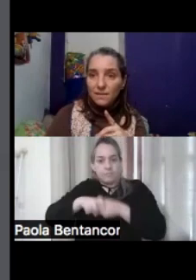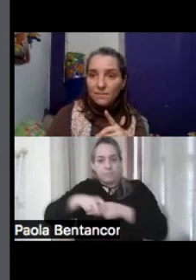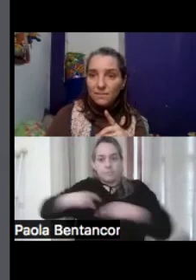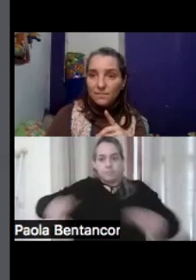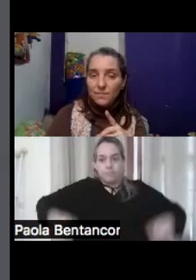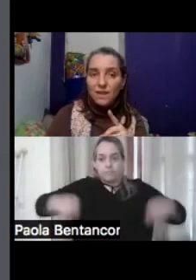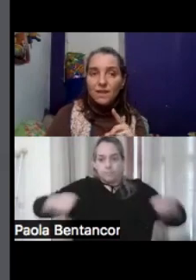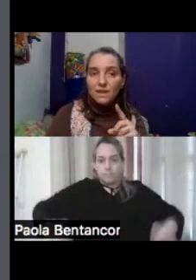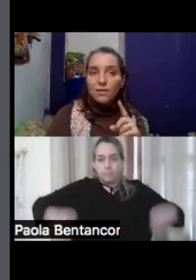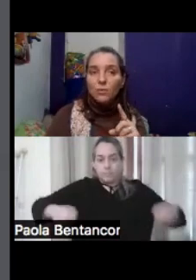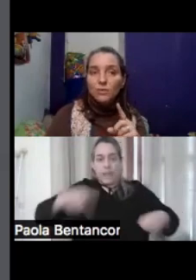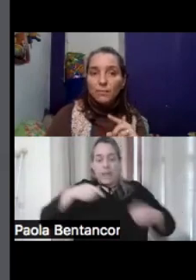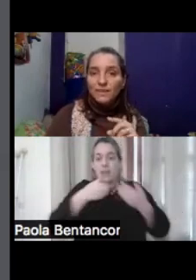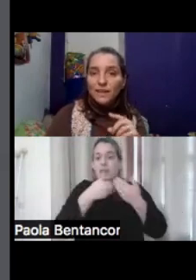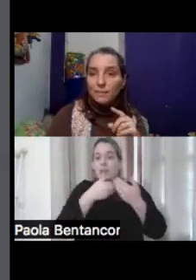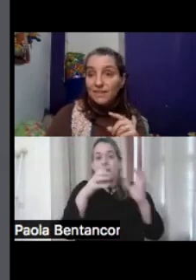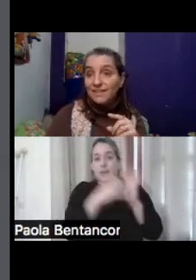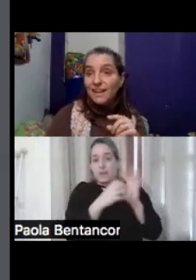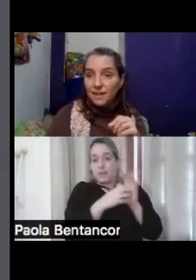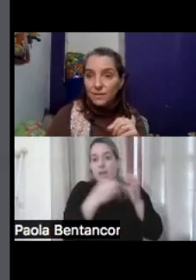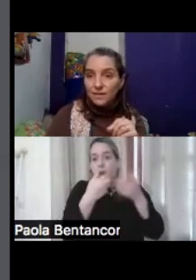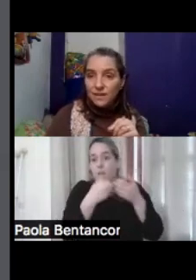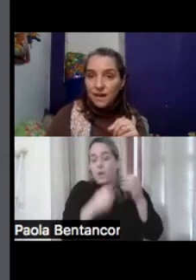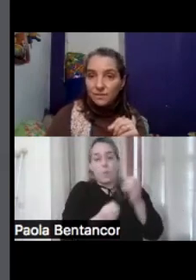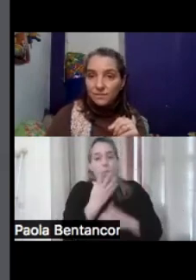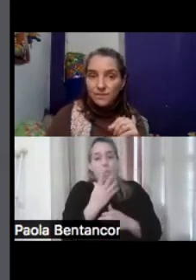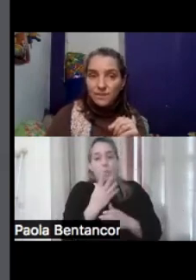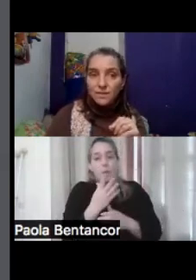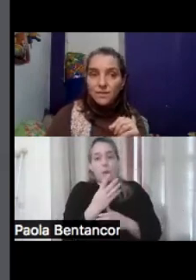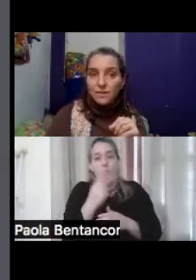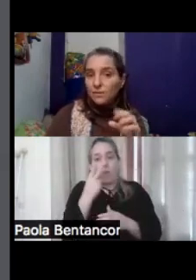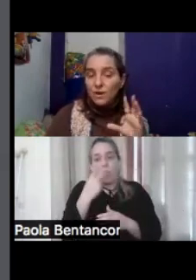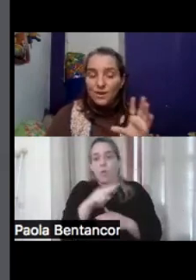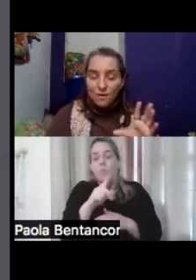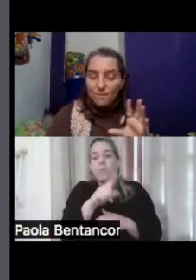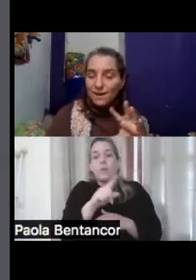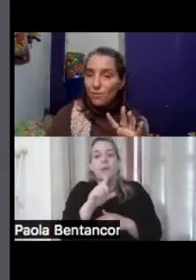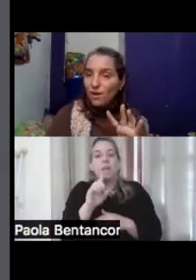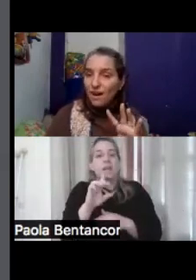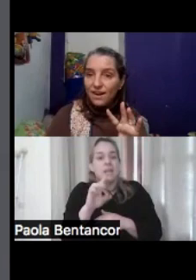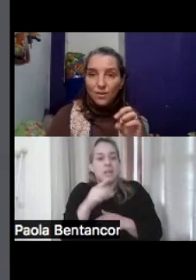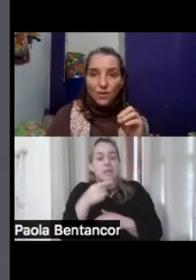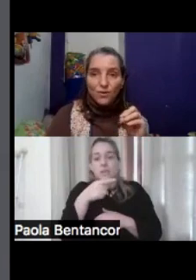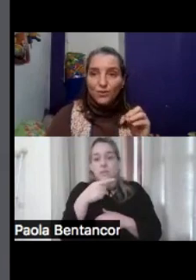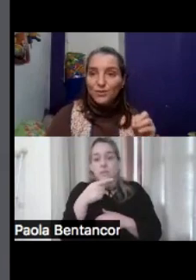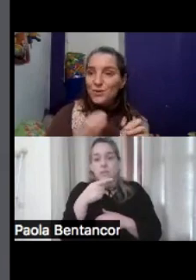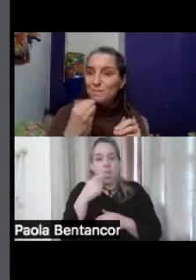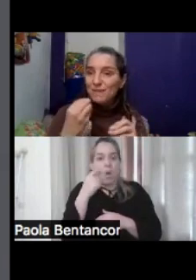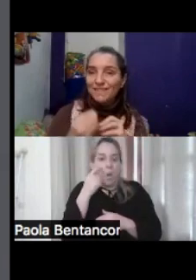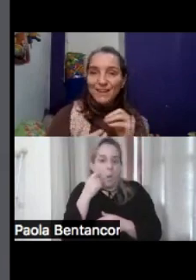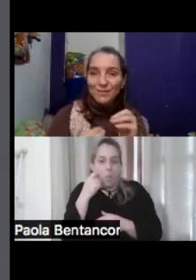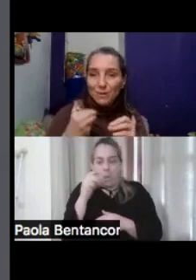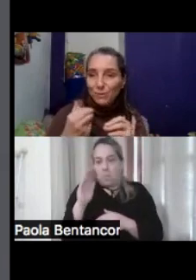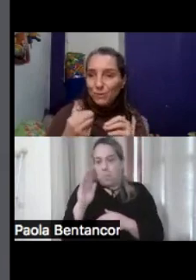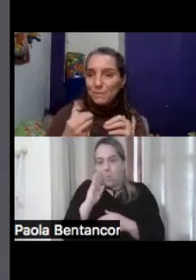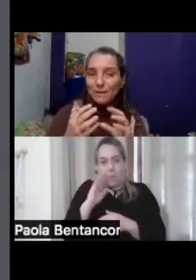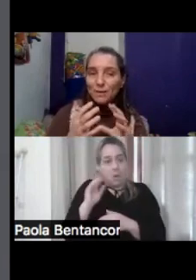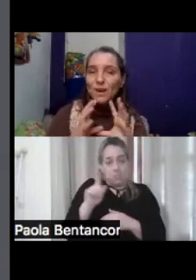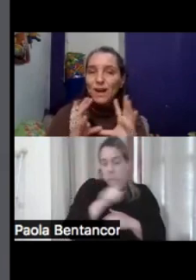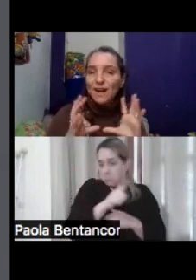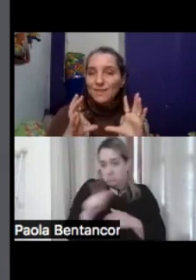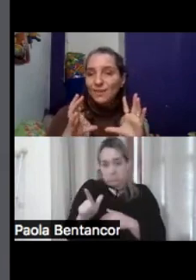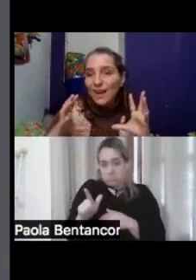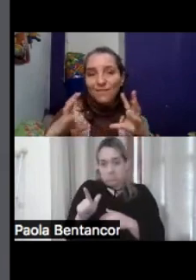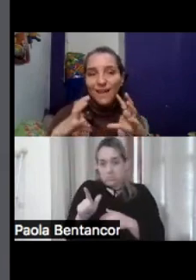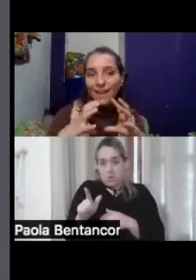año 2015 y justamente representa la diversidad, ¿sí? No es ni hombre ni mujer, no representa ninguna